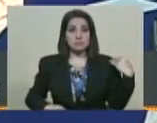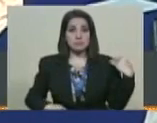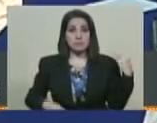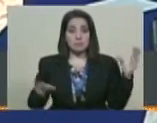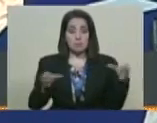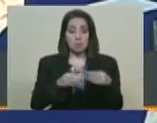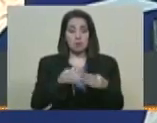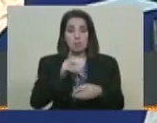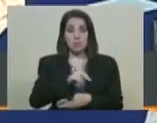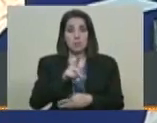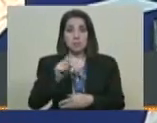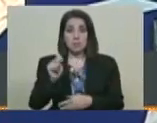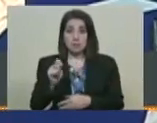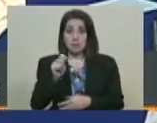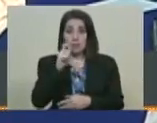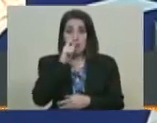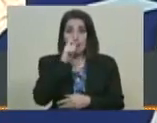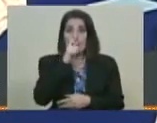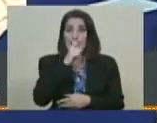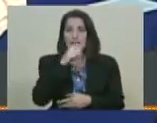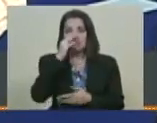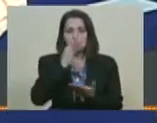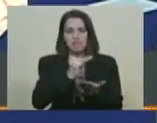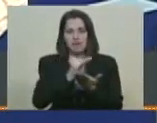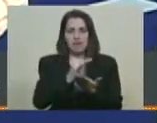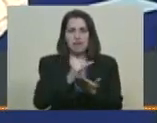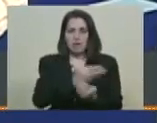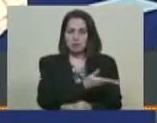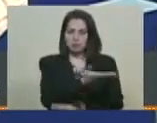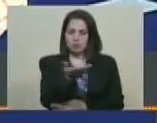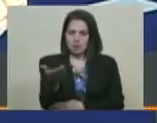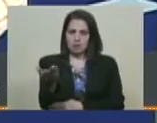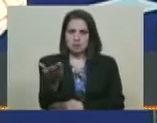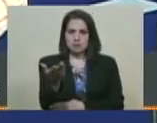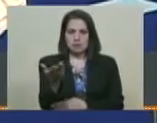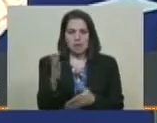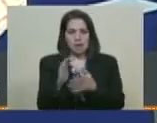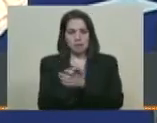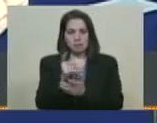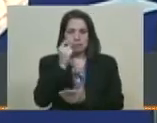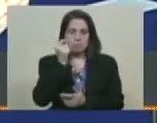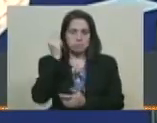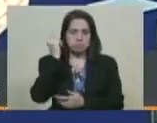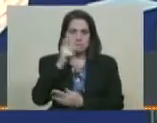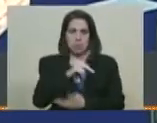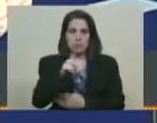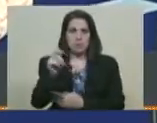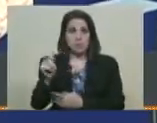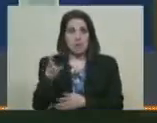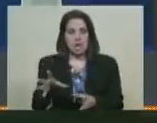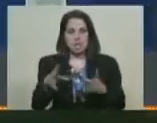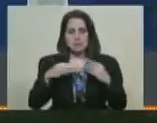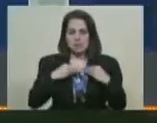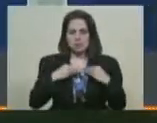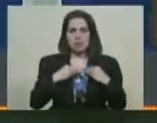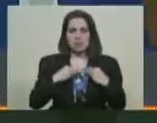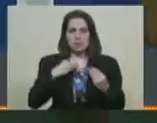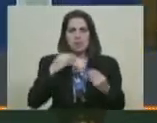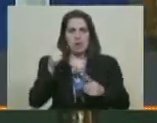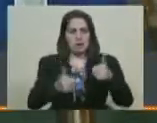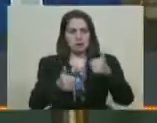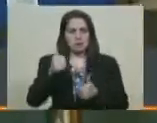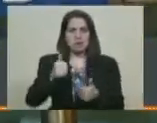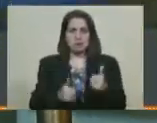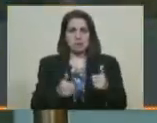partido Patria para Todos, es porque tengo fe en ustedes, hermanos y hermanas del PPT. Acepto la candidatura del